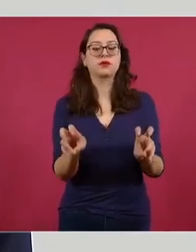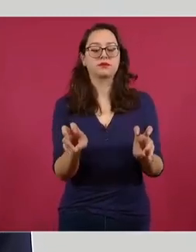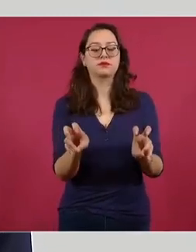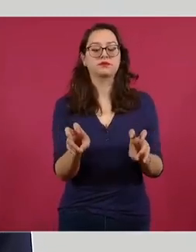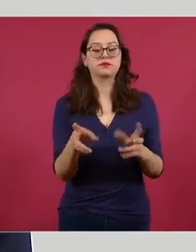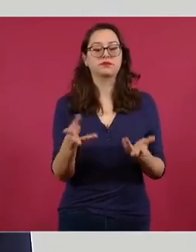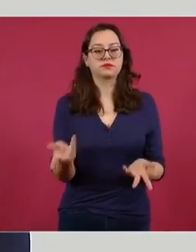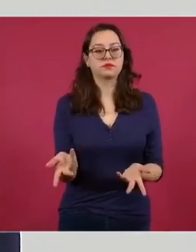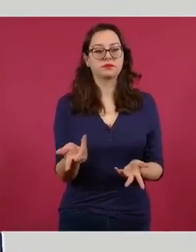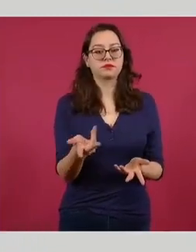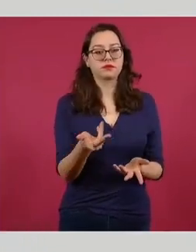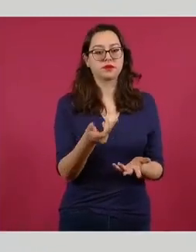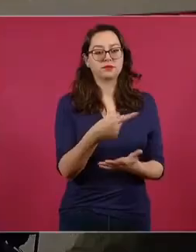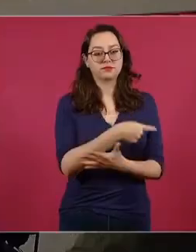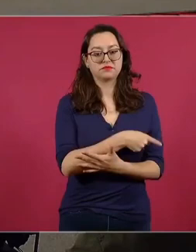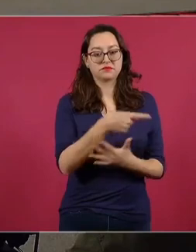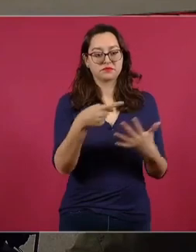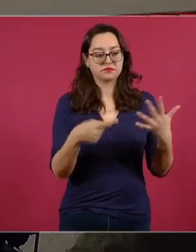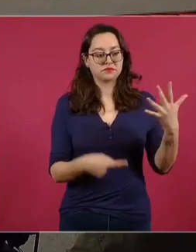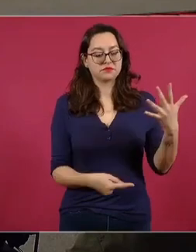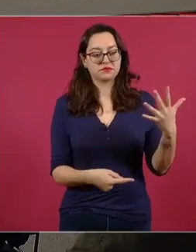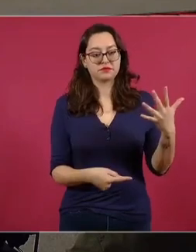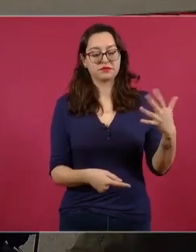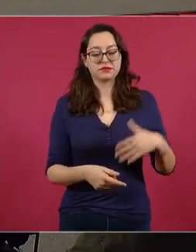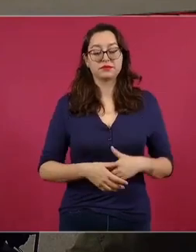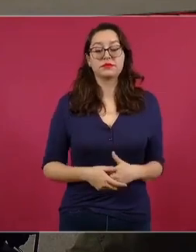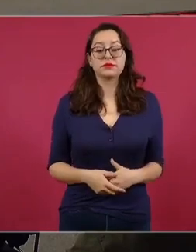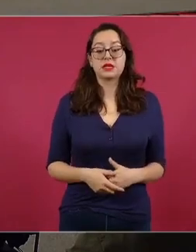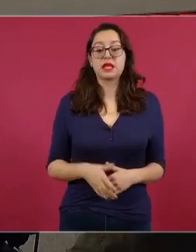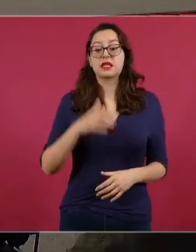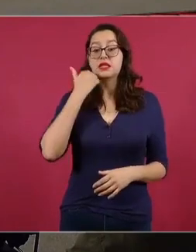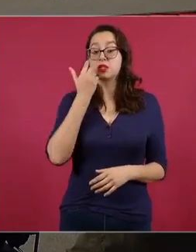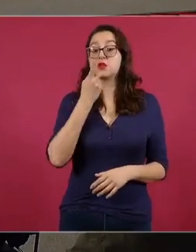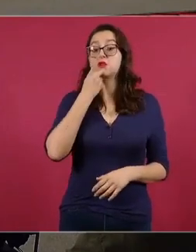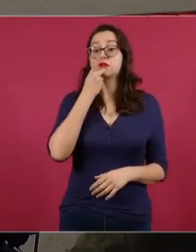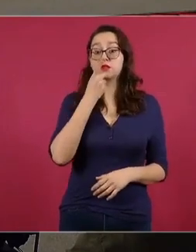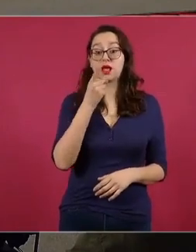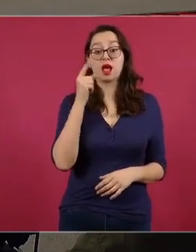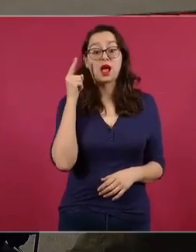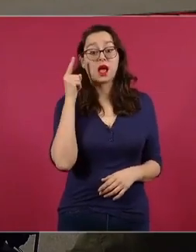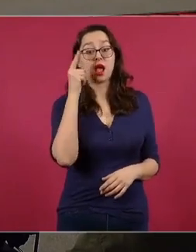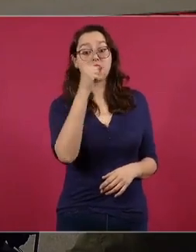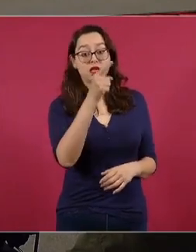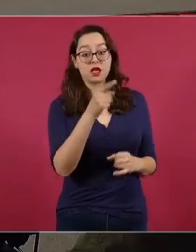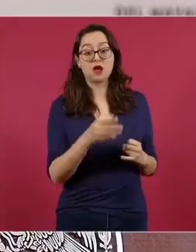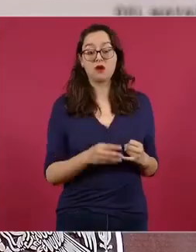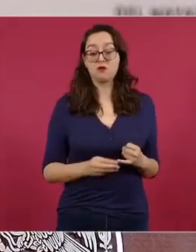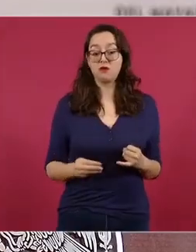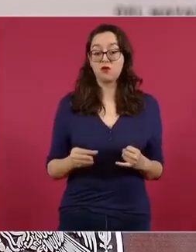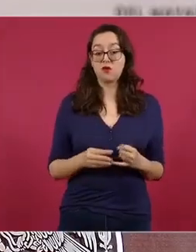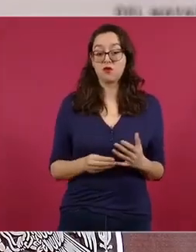de cada una de las cosas. Quiero aclarar que en Florida no se va a juzgar